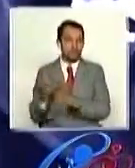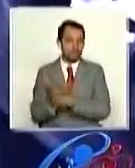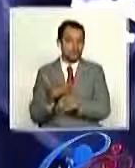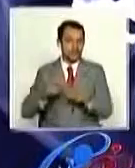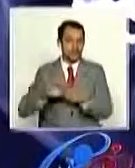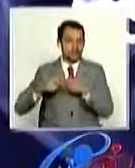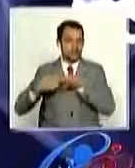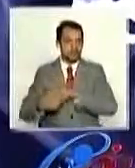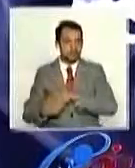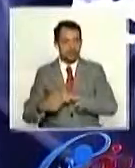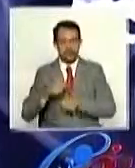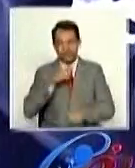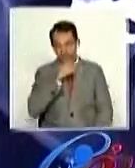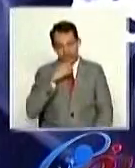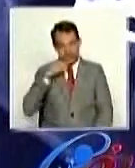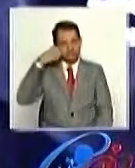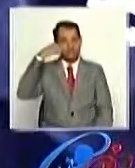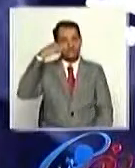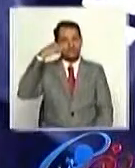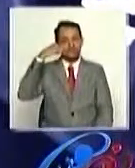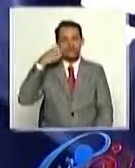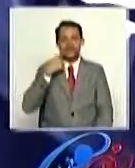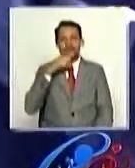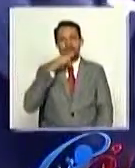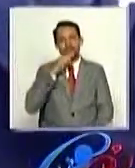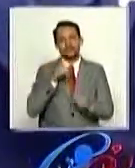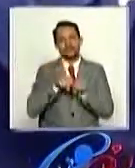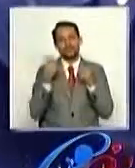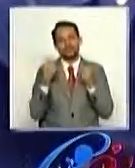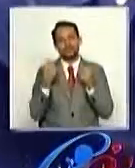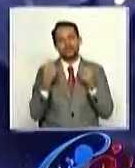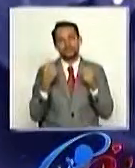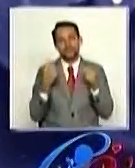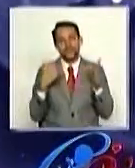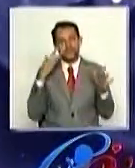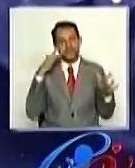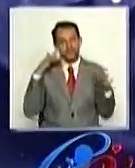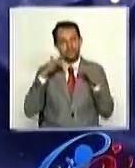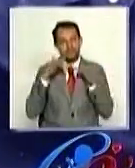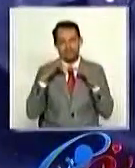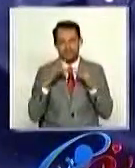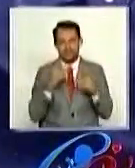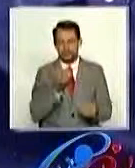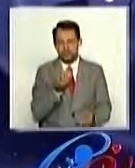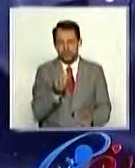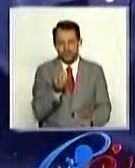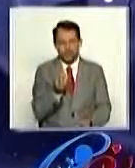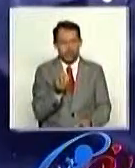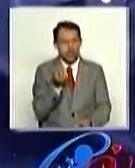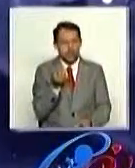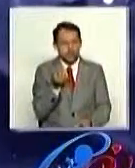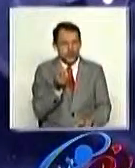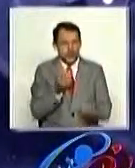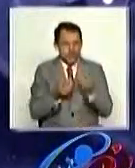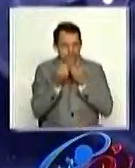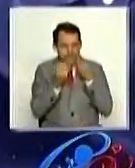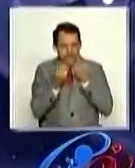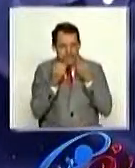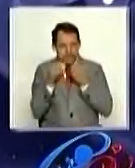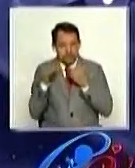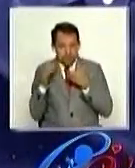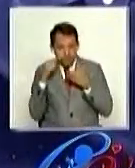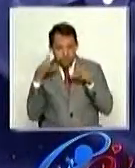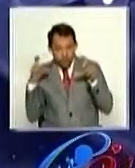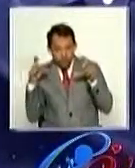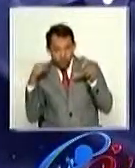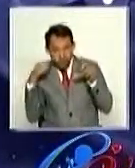oscura en el maxilar inferior en forma quística, porque se ve, no sé si se aprecia bien